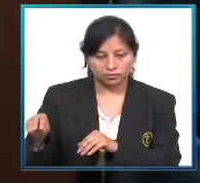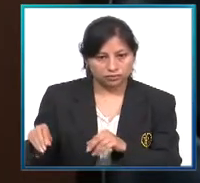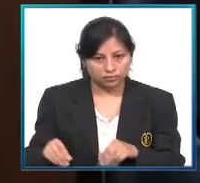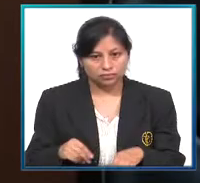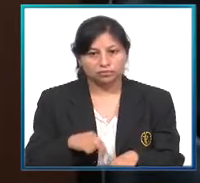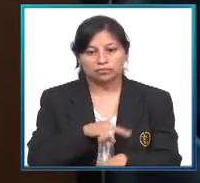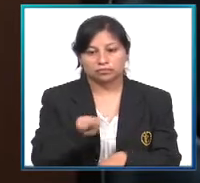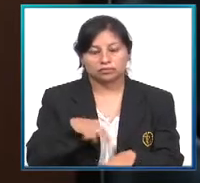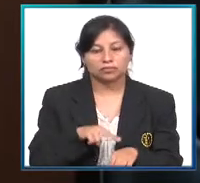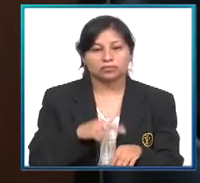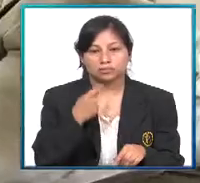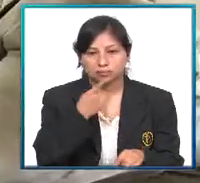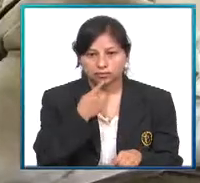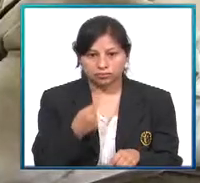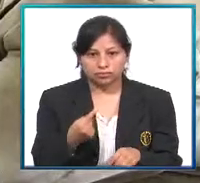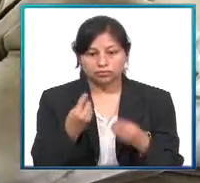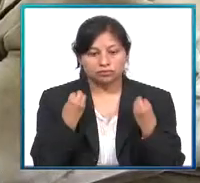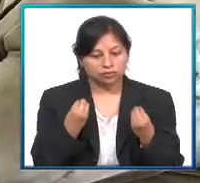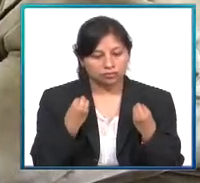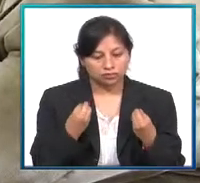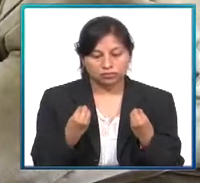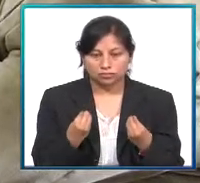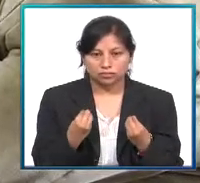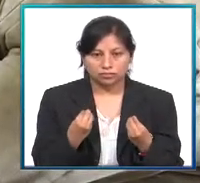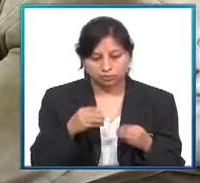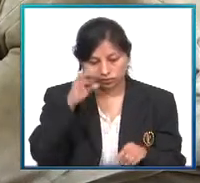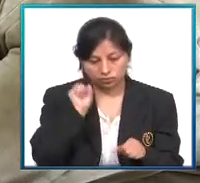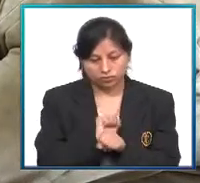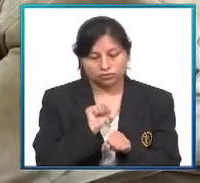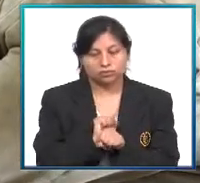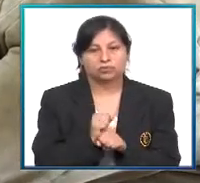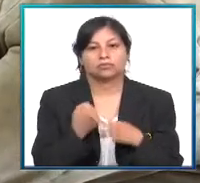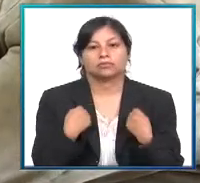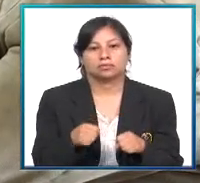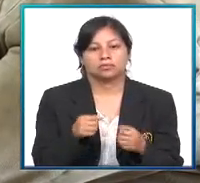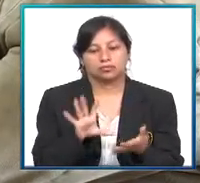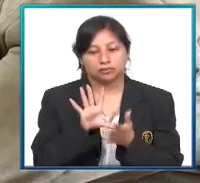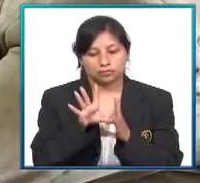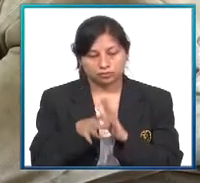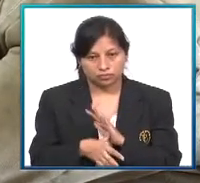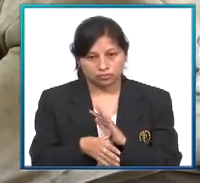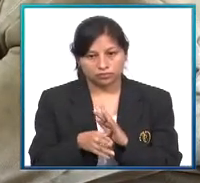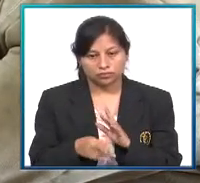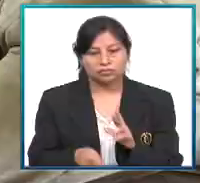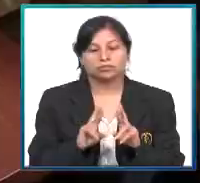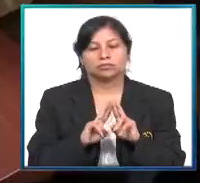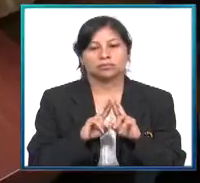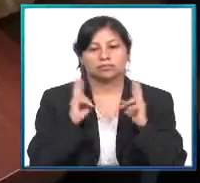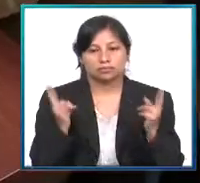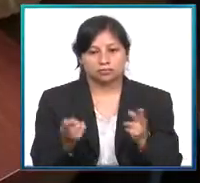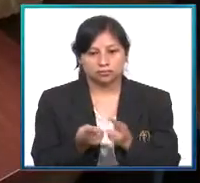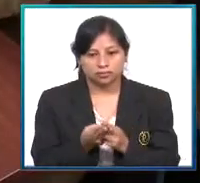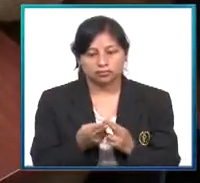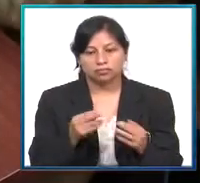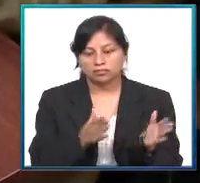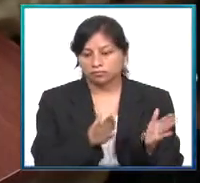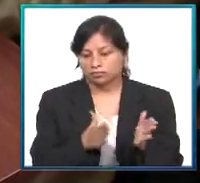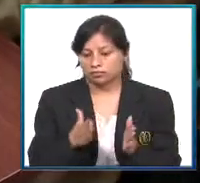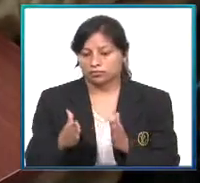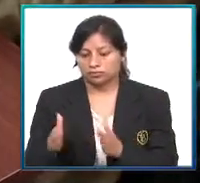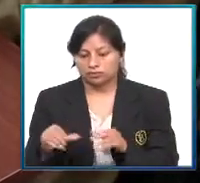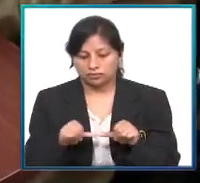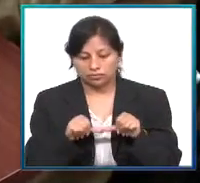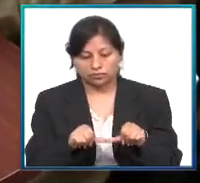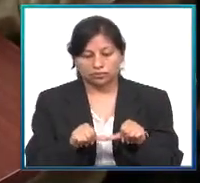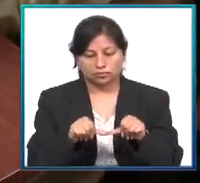regional y nacional, manifestaron que ha sido muy productivo el trabajo realizado y que luego de 6 reuniones, se logró establecer el procedimiento a